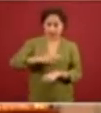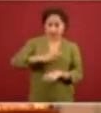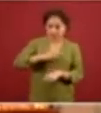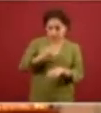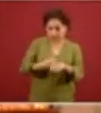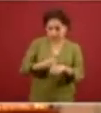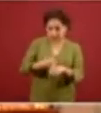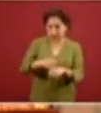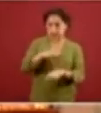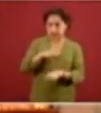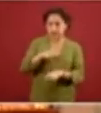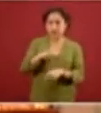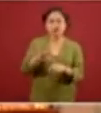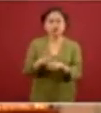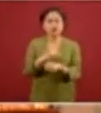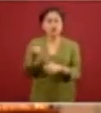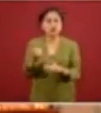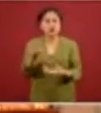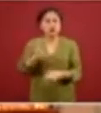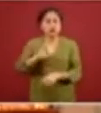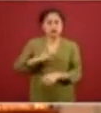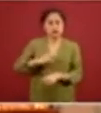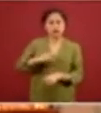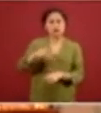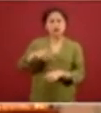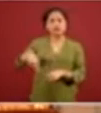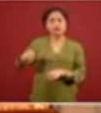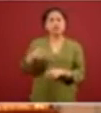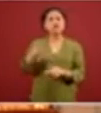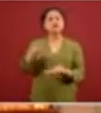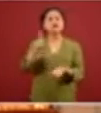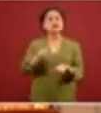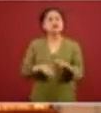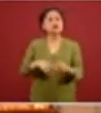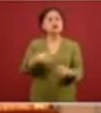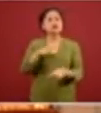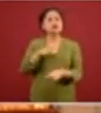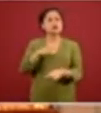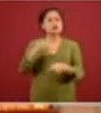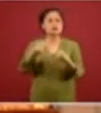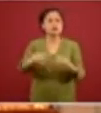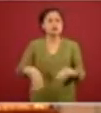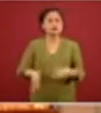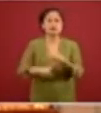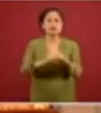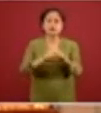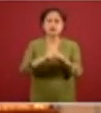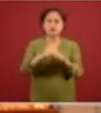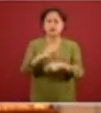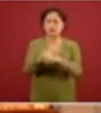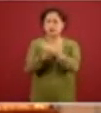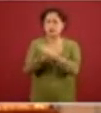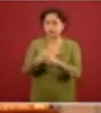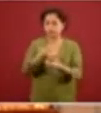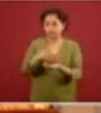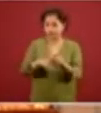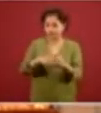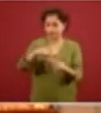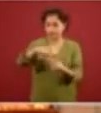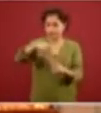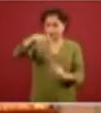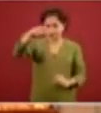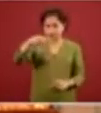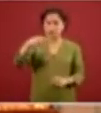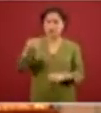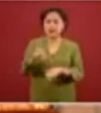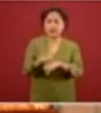función de un tejido, que es la médula ósea. ¿Y qué función tiene en este tejido? Producir sangre. Han perdido